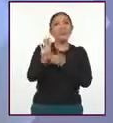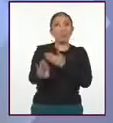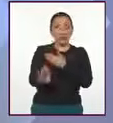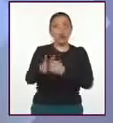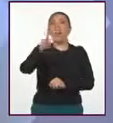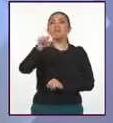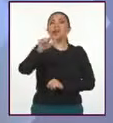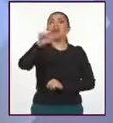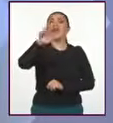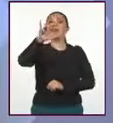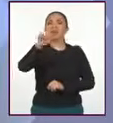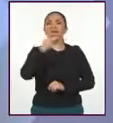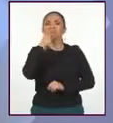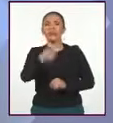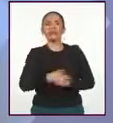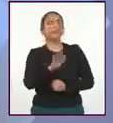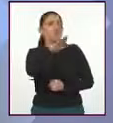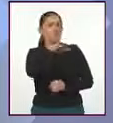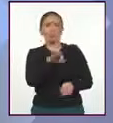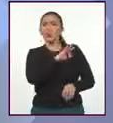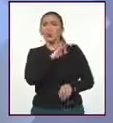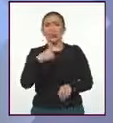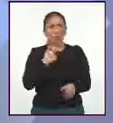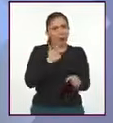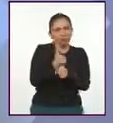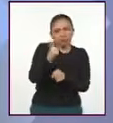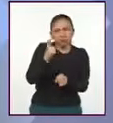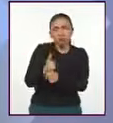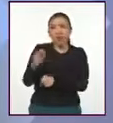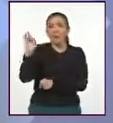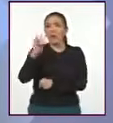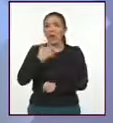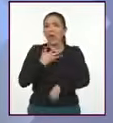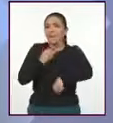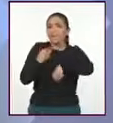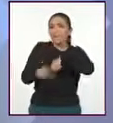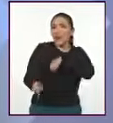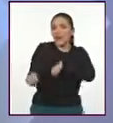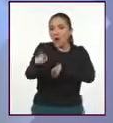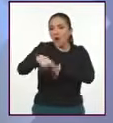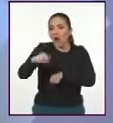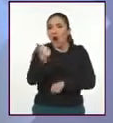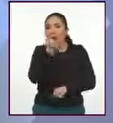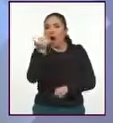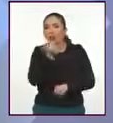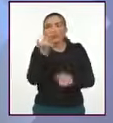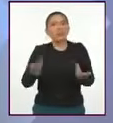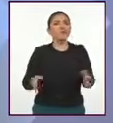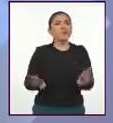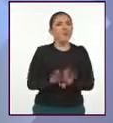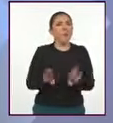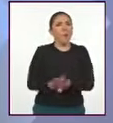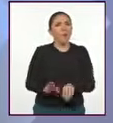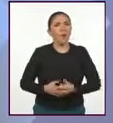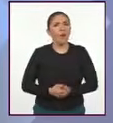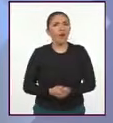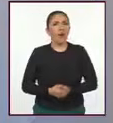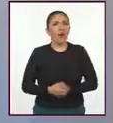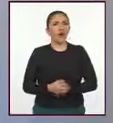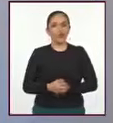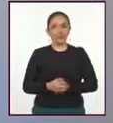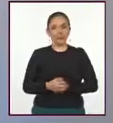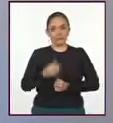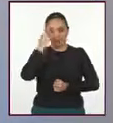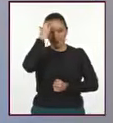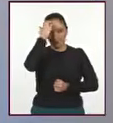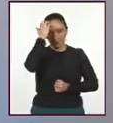Esquivel dice, ¿cómo detectar señales tempranas de riesgo entre estudiantes? Entre estudiantes,